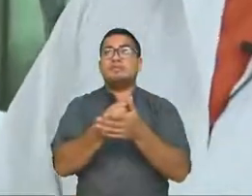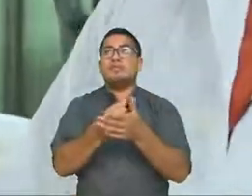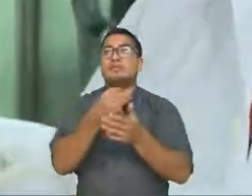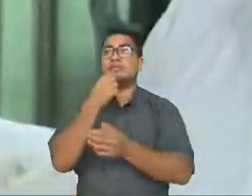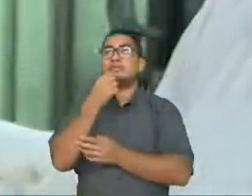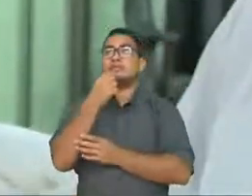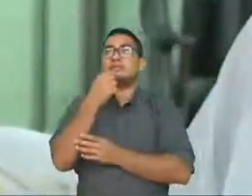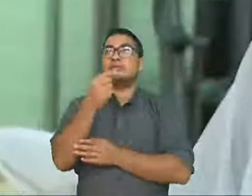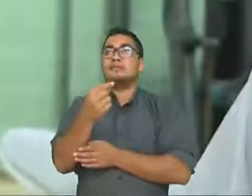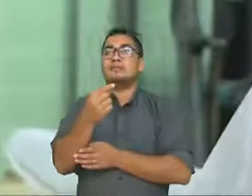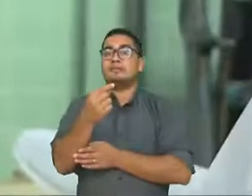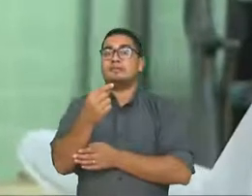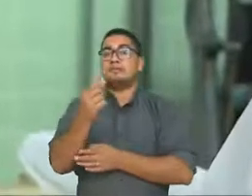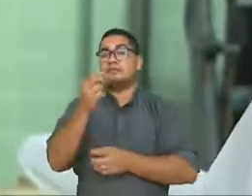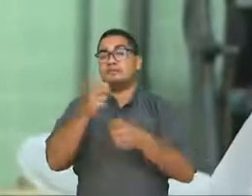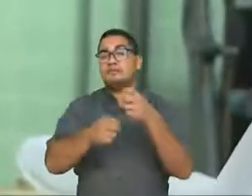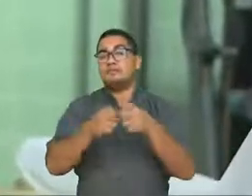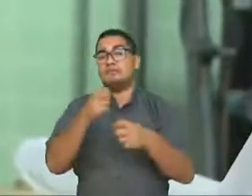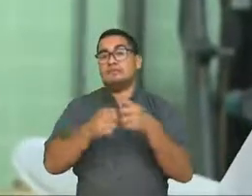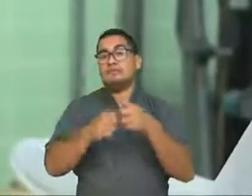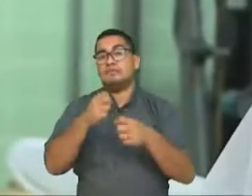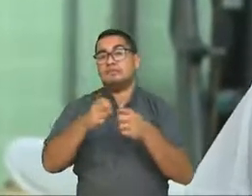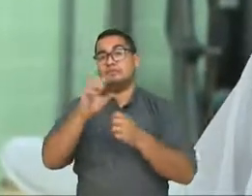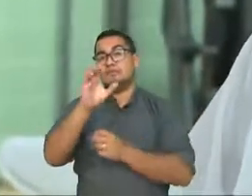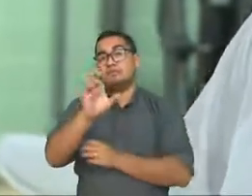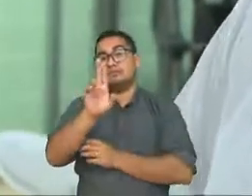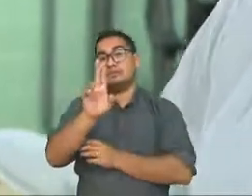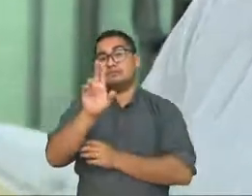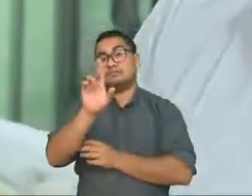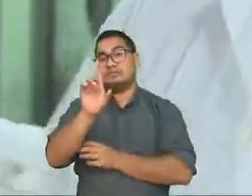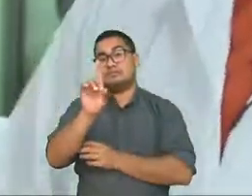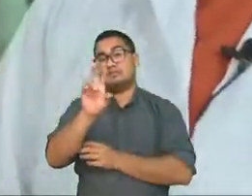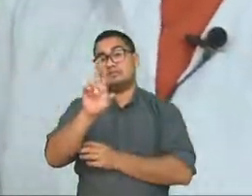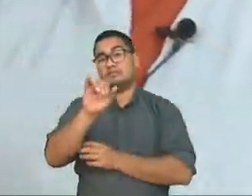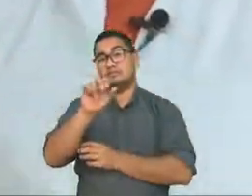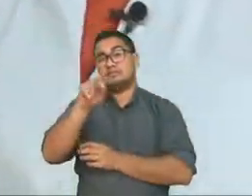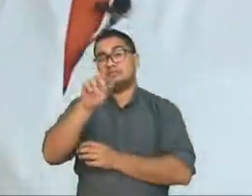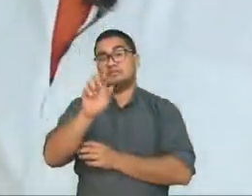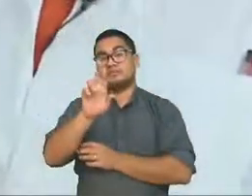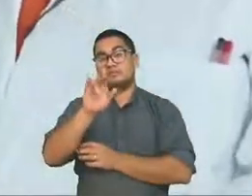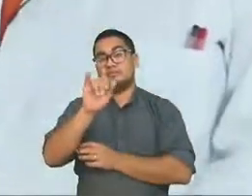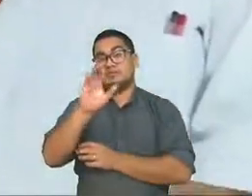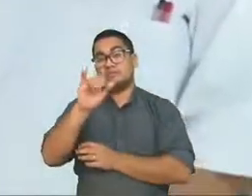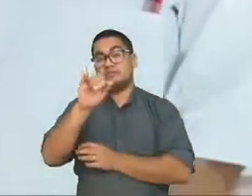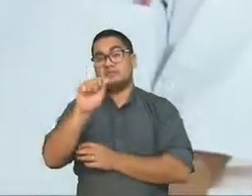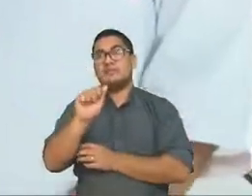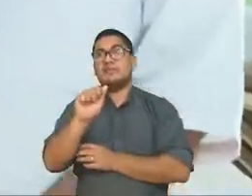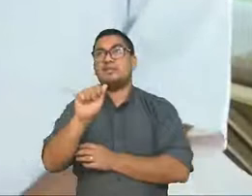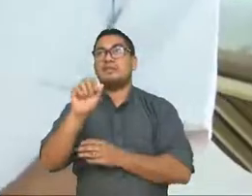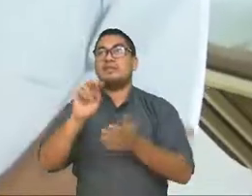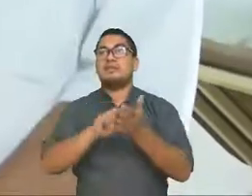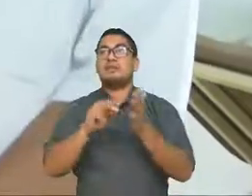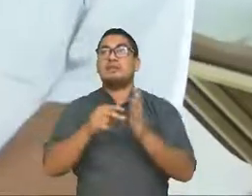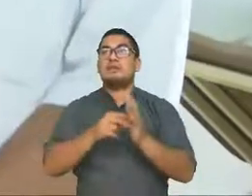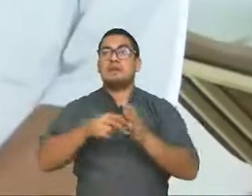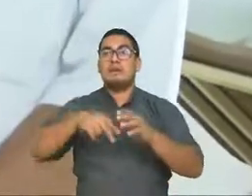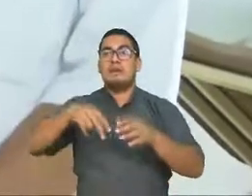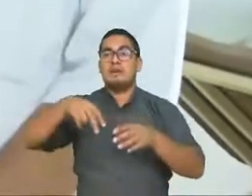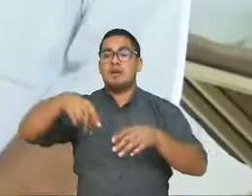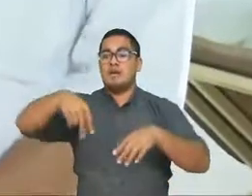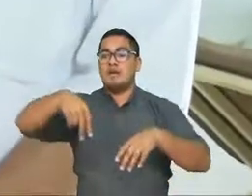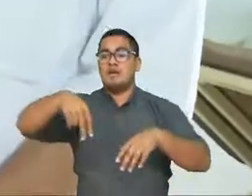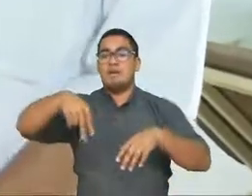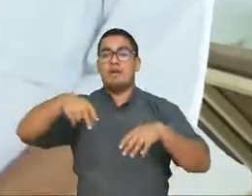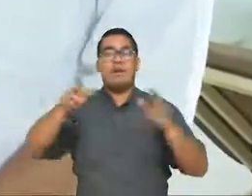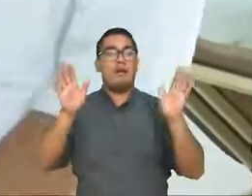una cuadriparesia. ¿Cuadri? Cuadriparesia. O sea, un paciente cuadripléjico que no mueve sus cuatro miembros.